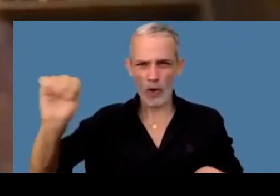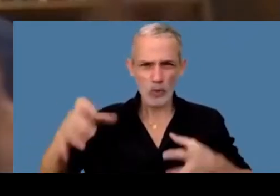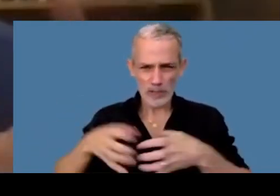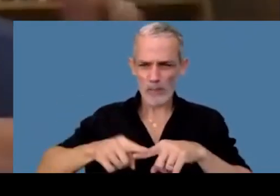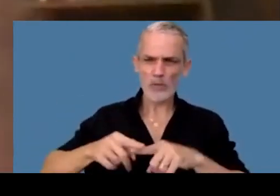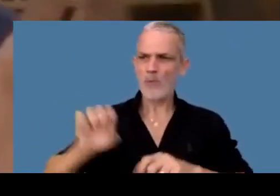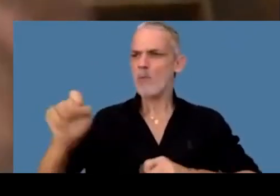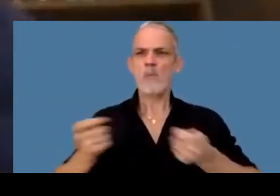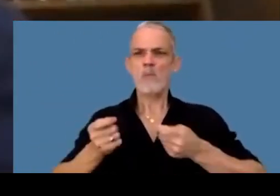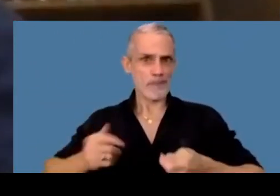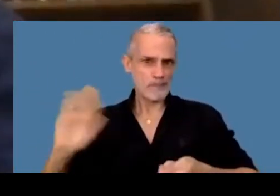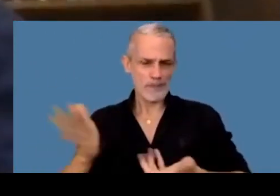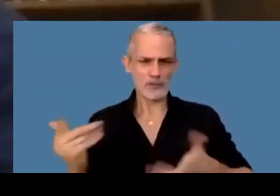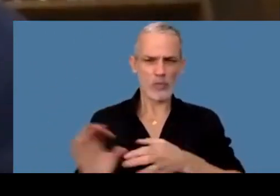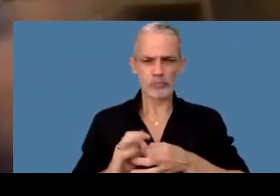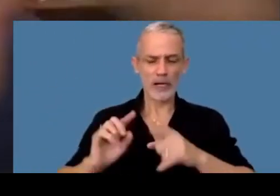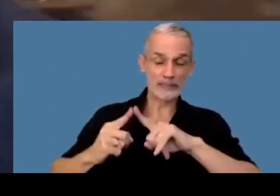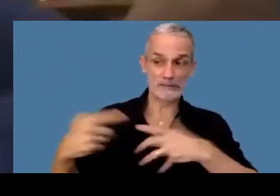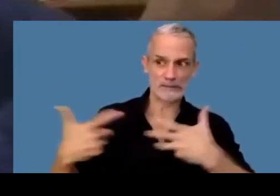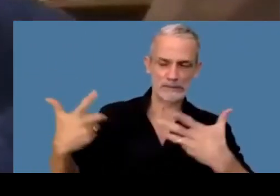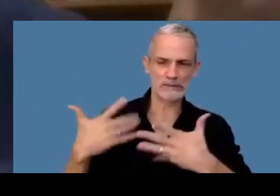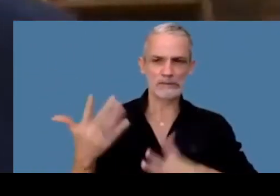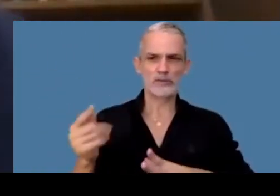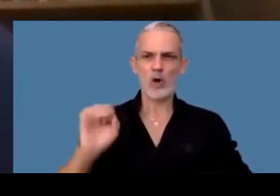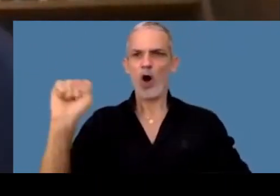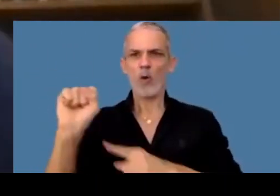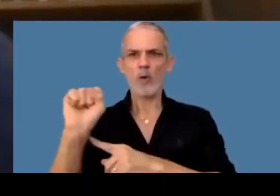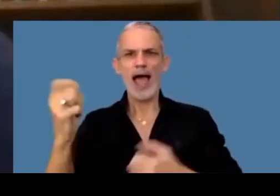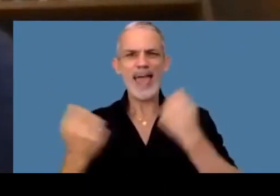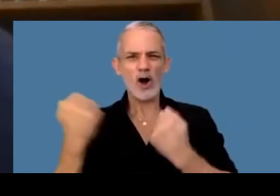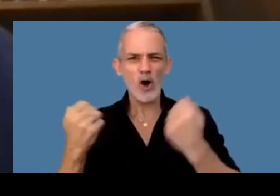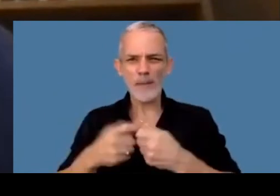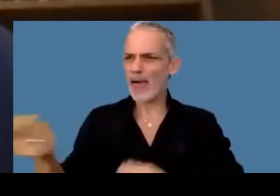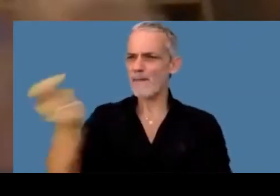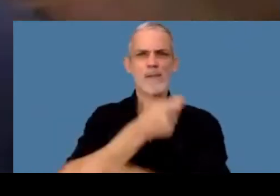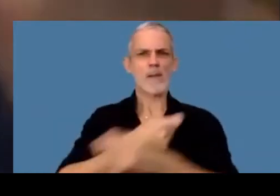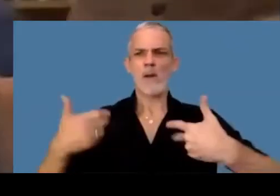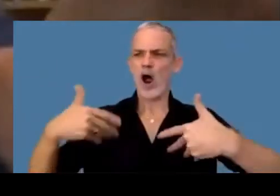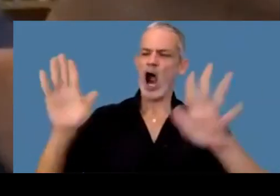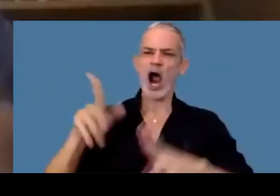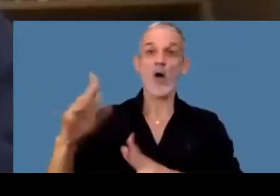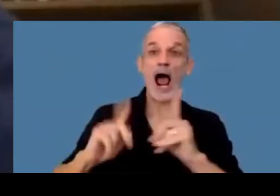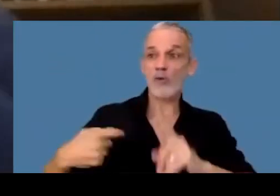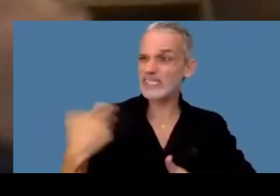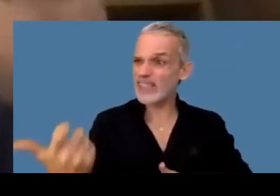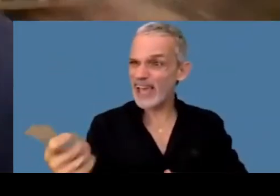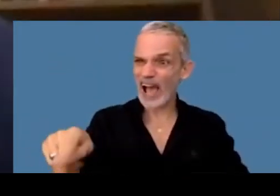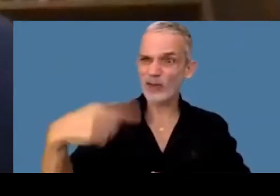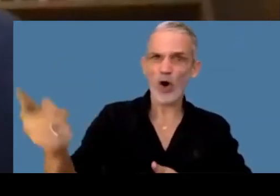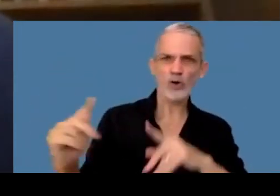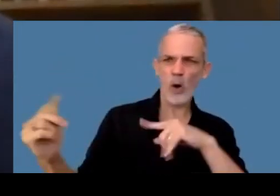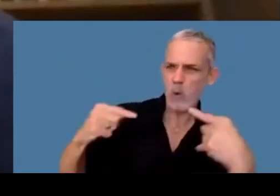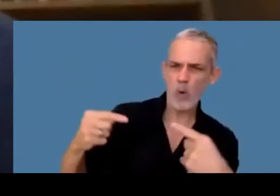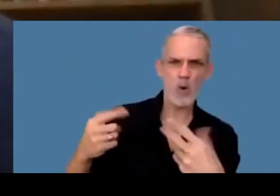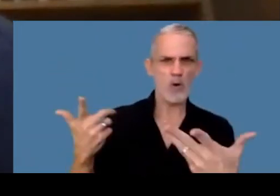la relación es muy compleja. El Partido Comunista tiene economía de mercado, ahora tiene en algunos lugares sindicales, en otros lugares tiene conflicto, ya ha